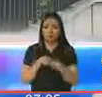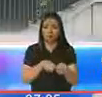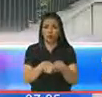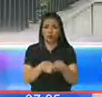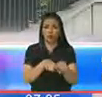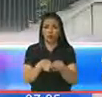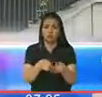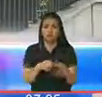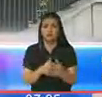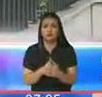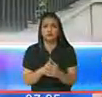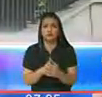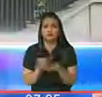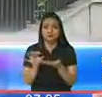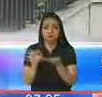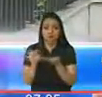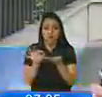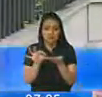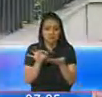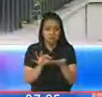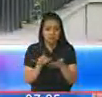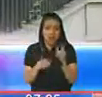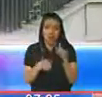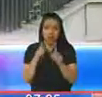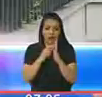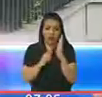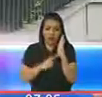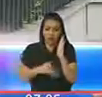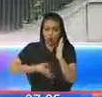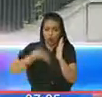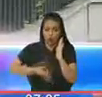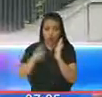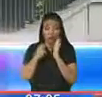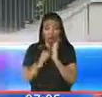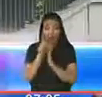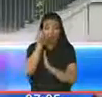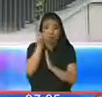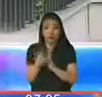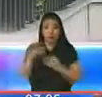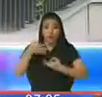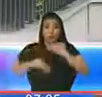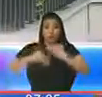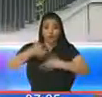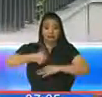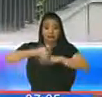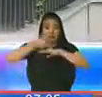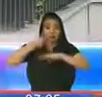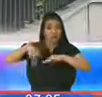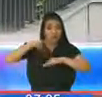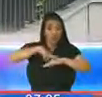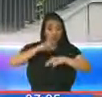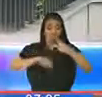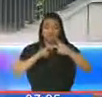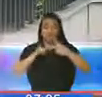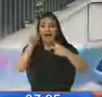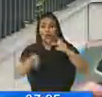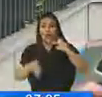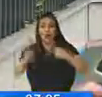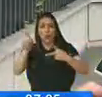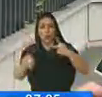Si es que vamos a tener descalificaciones, habría argumentos para decir, y bueno, hay una persona que es juez en la Corte Nacional, y bueno, hay algunos que